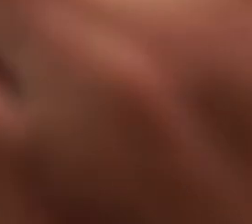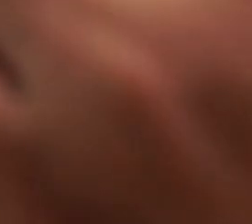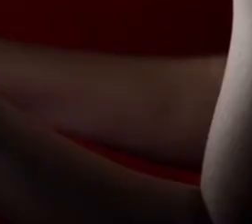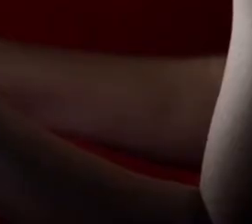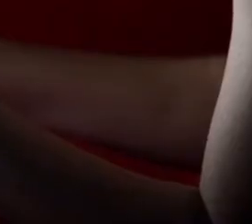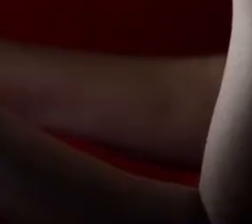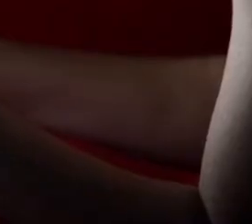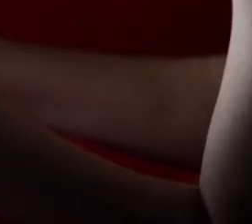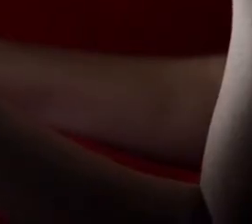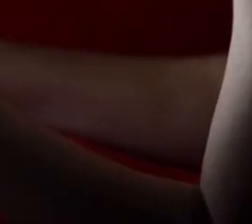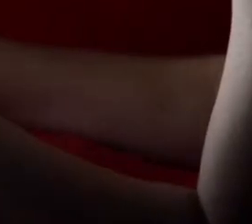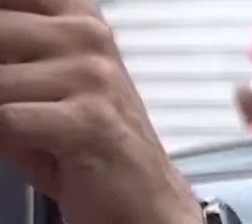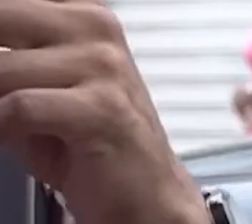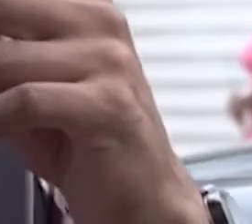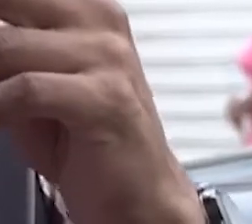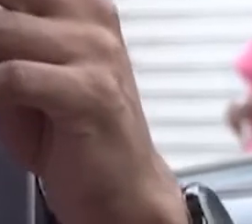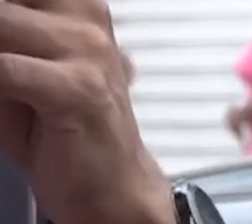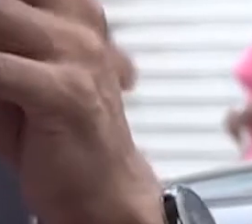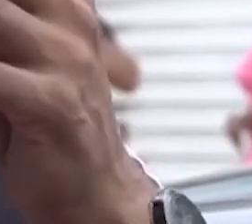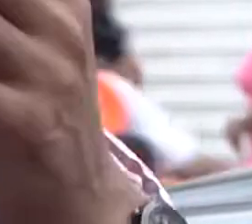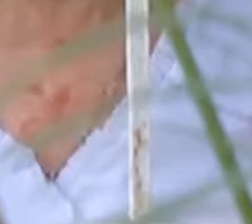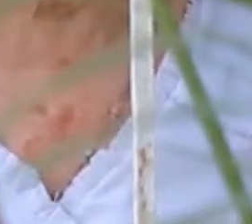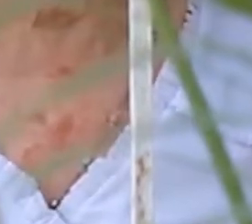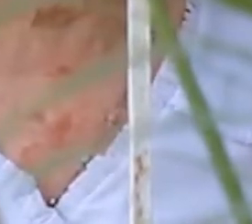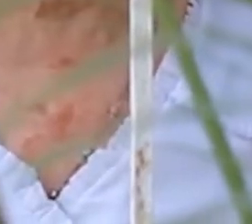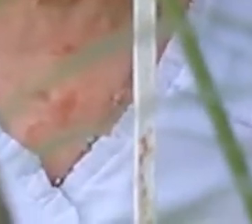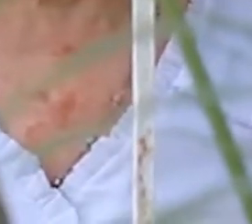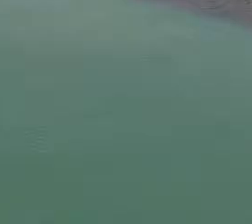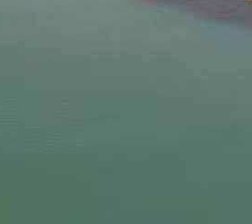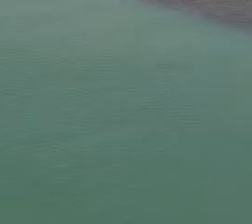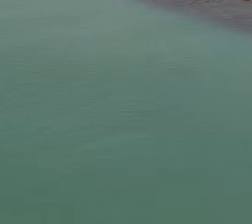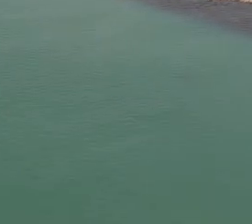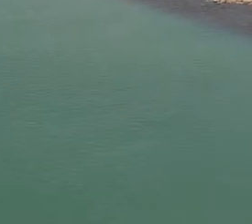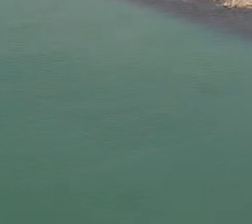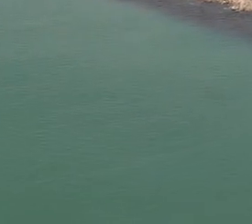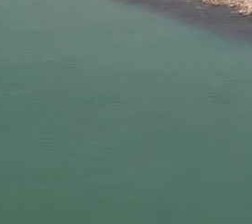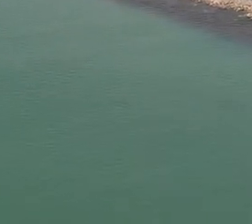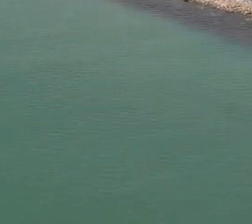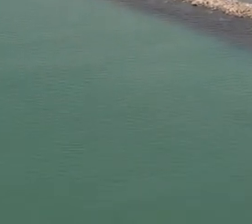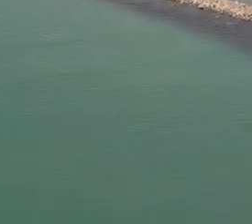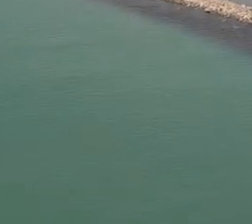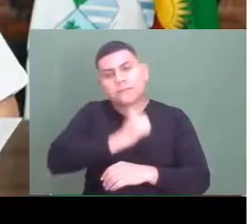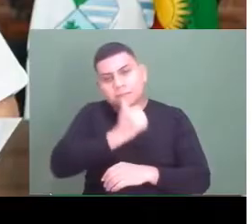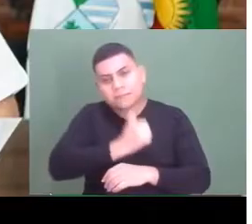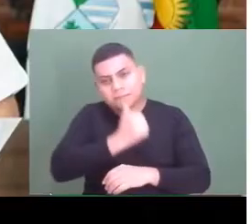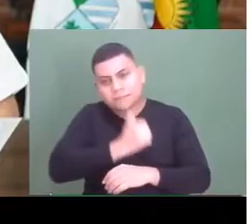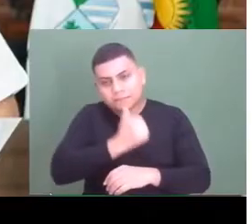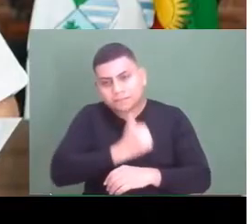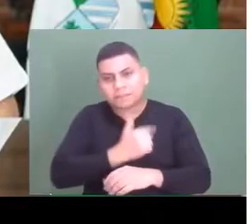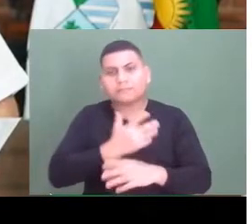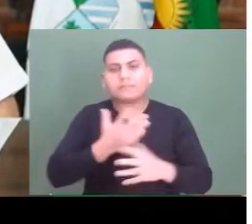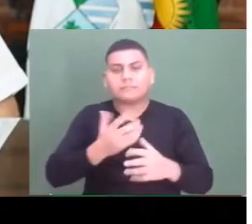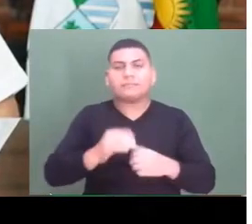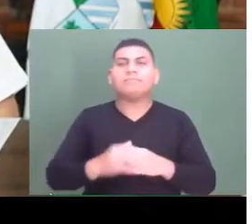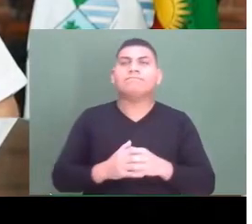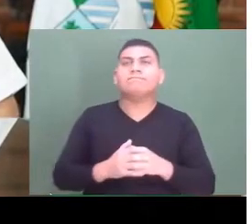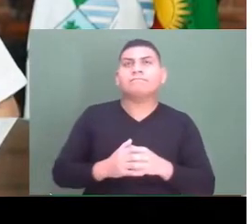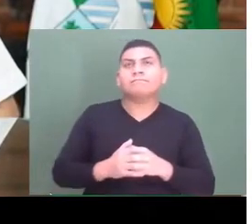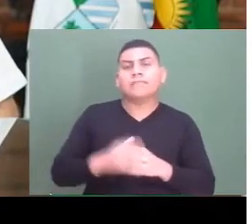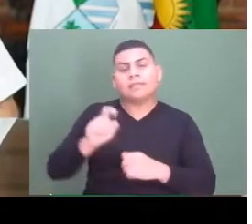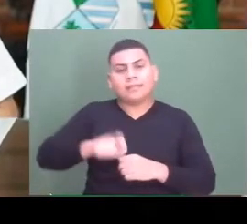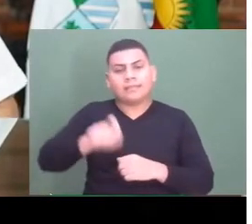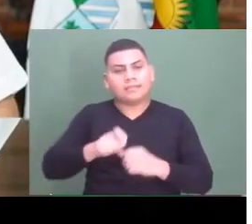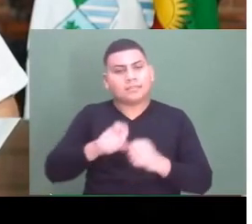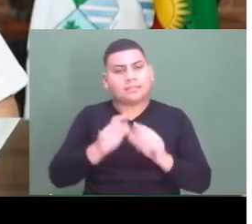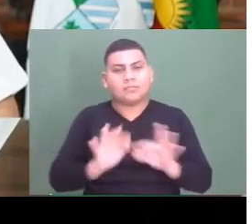que aportara a la toma de decisiones y que ayudara a salvar vidas en nuestro departamento. Tenemos la mayor capacidad de